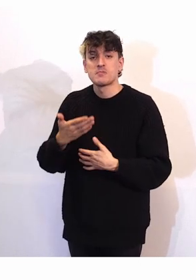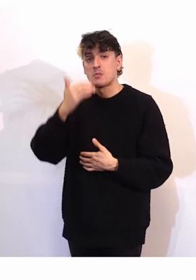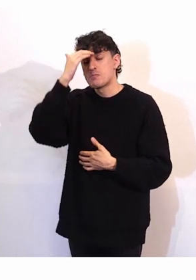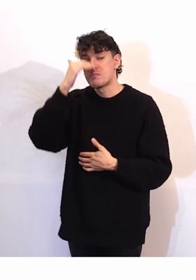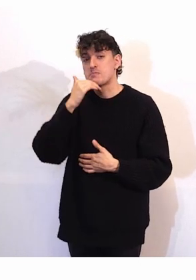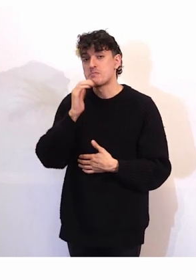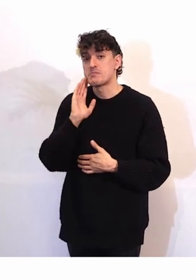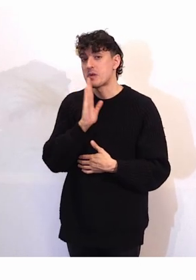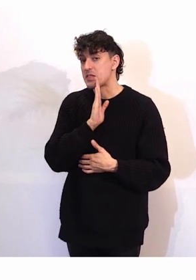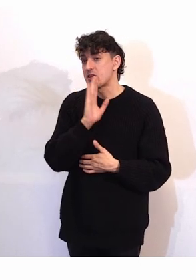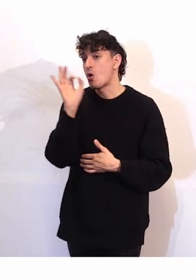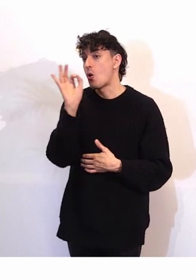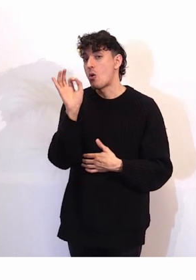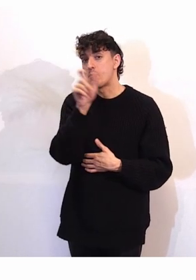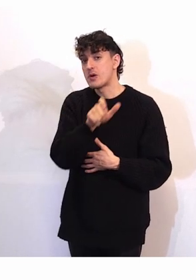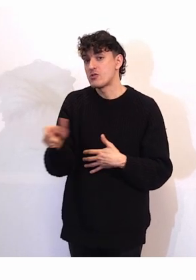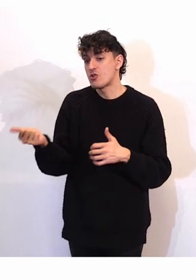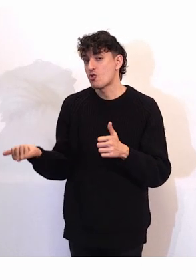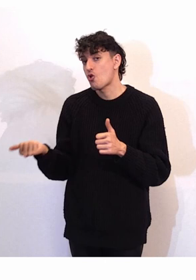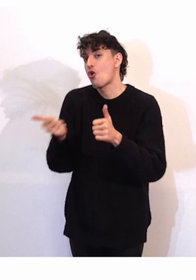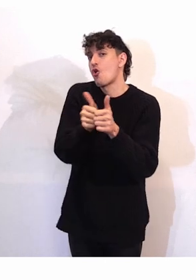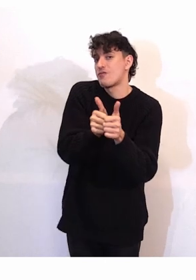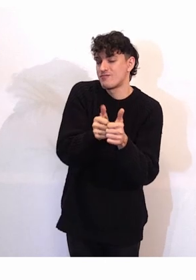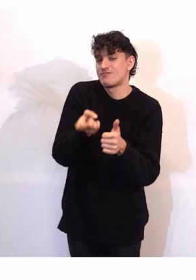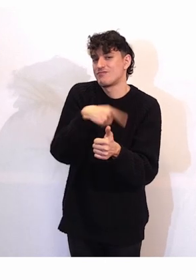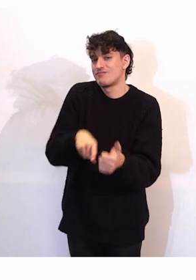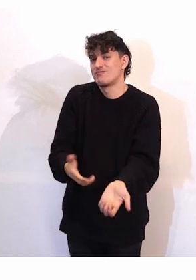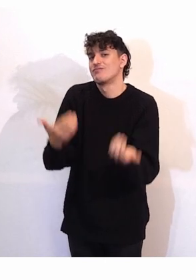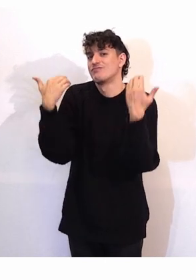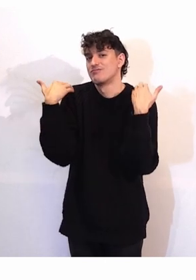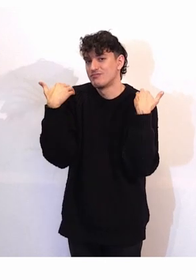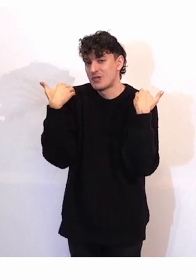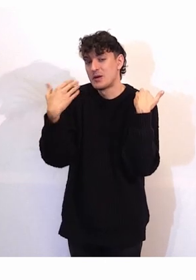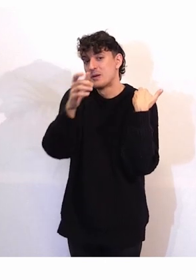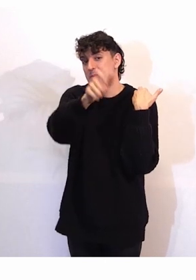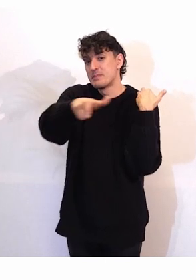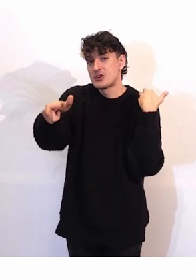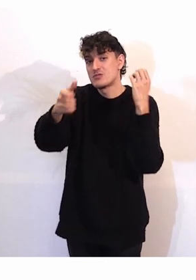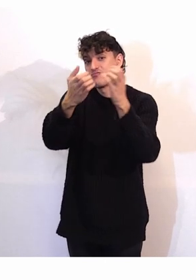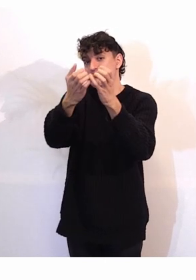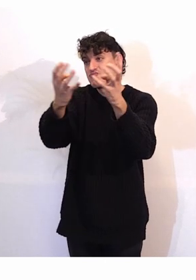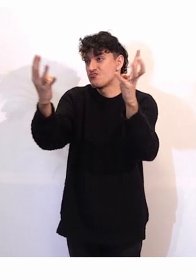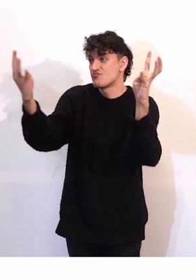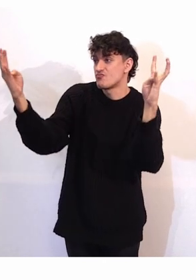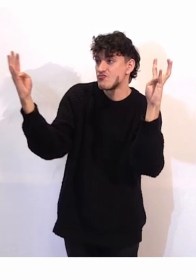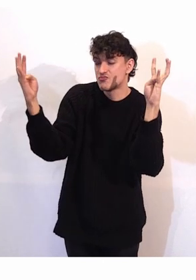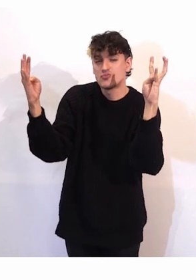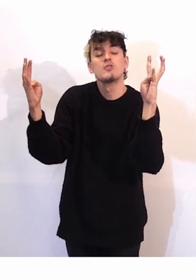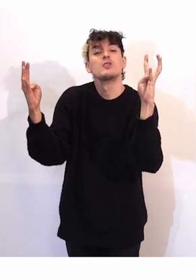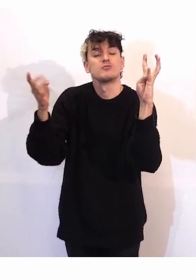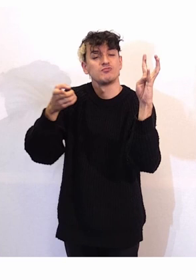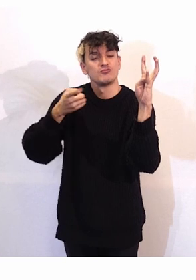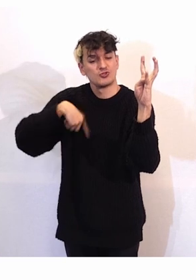personas que estamos con ellos, que es el hacer ver a las personas que nos rodea cómo es Elena.